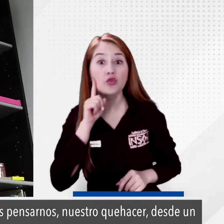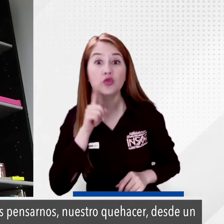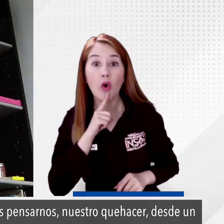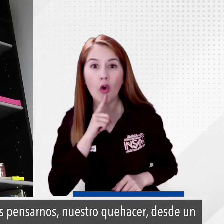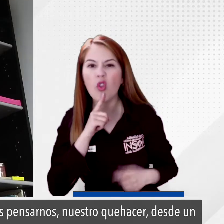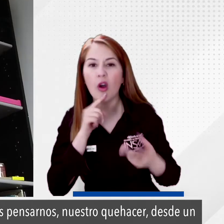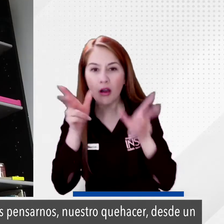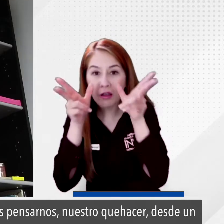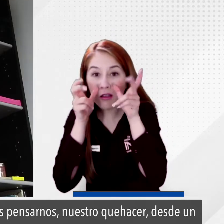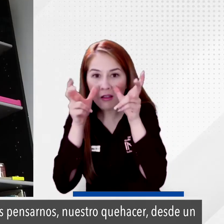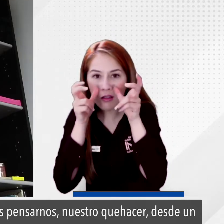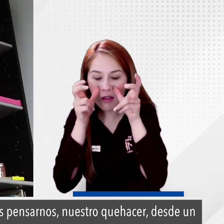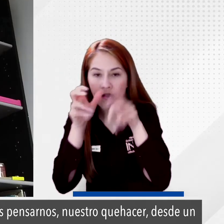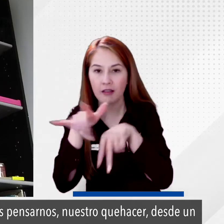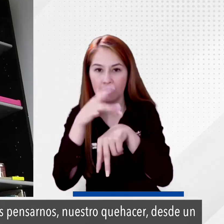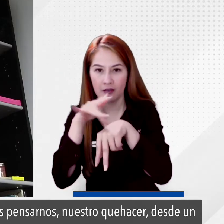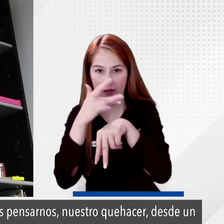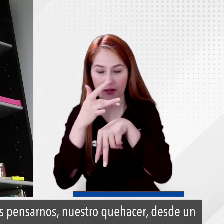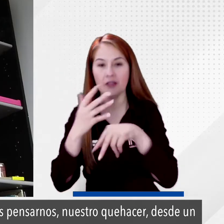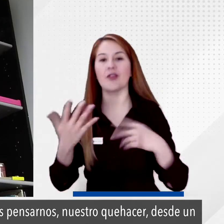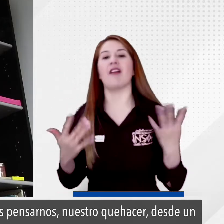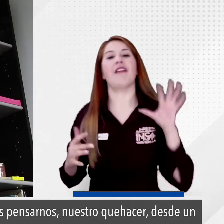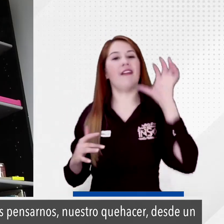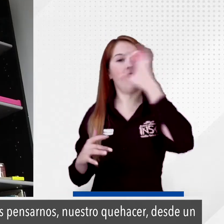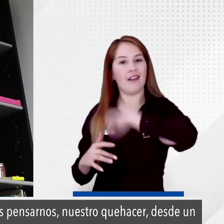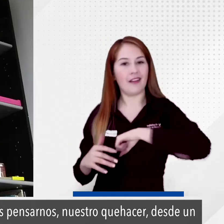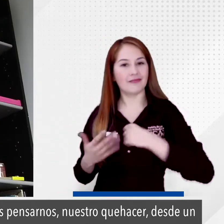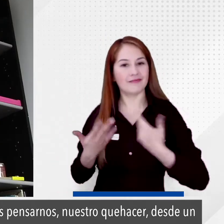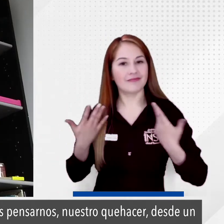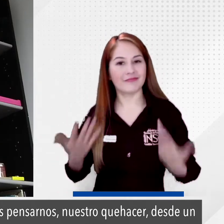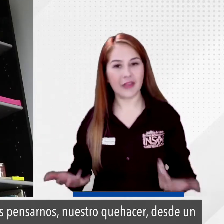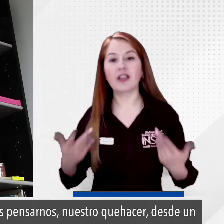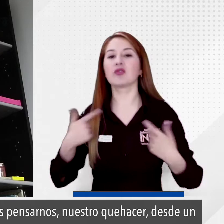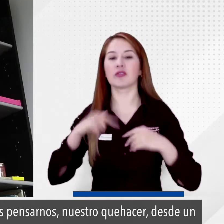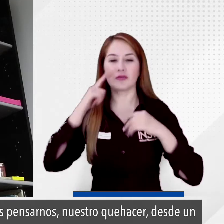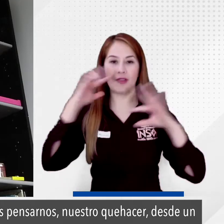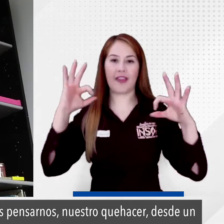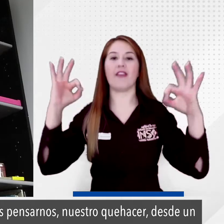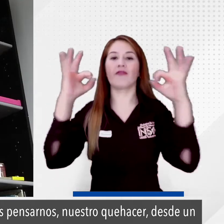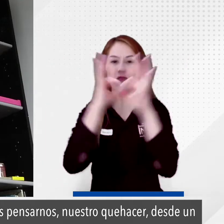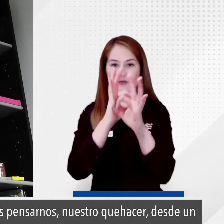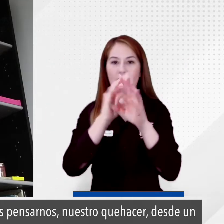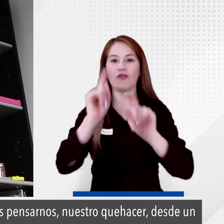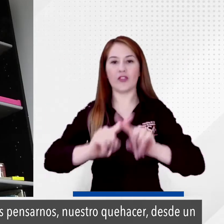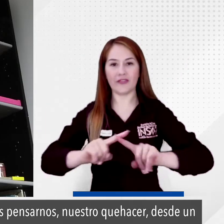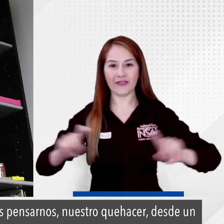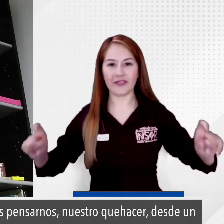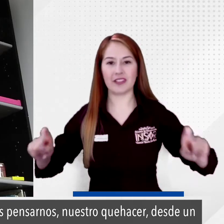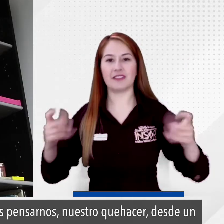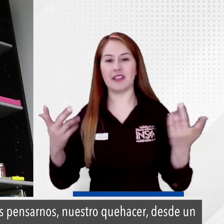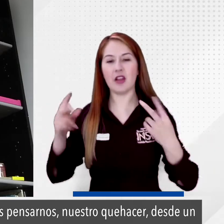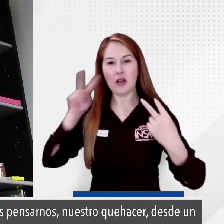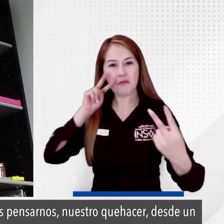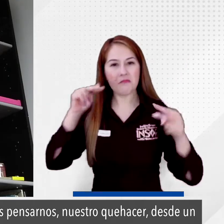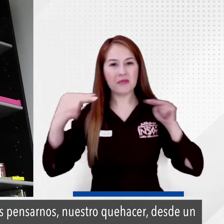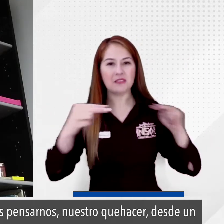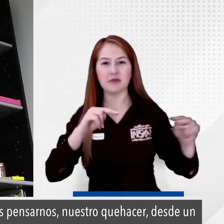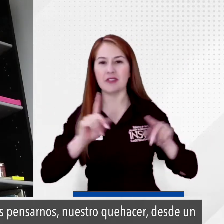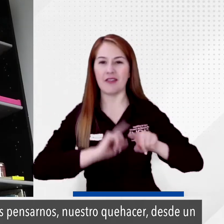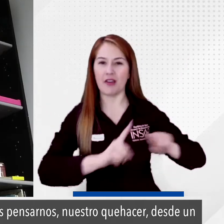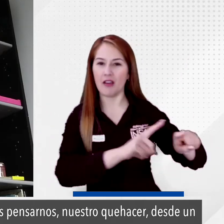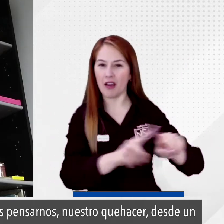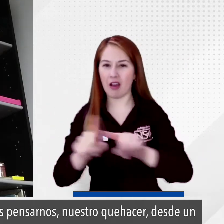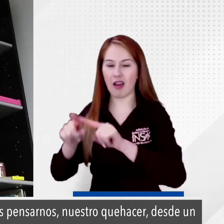es pensarnos nuestro quehacer, ¿cierto? Desde un enfoque diferencial, desde una